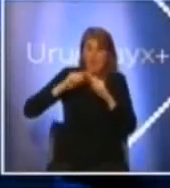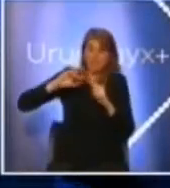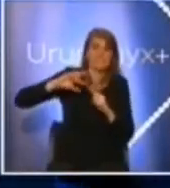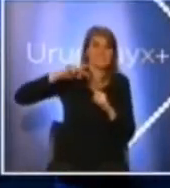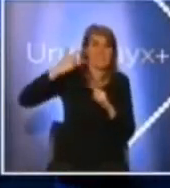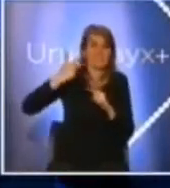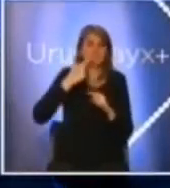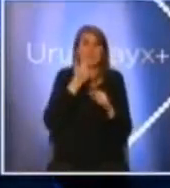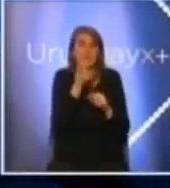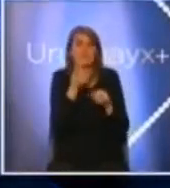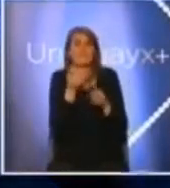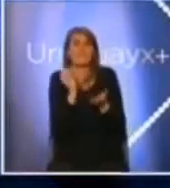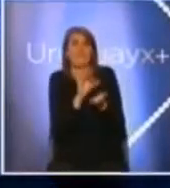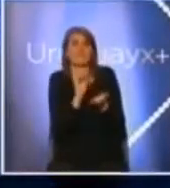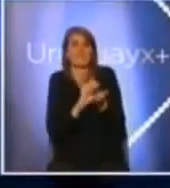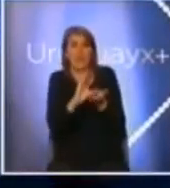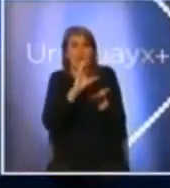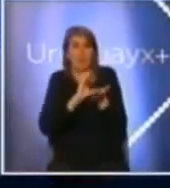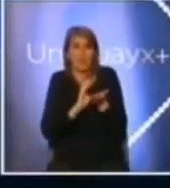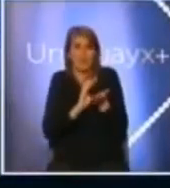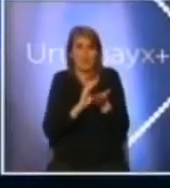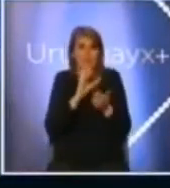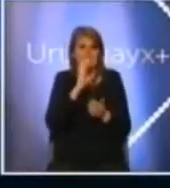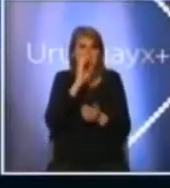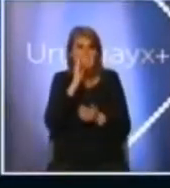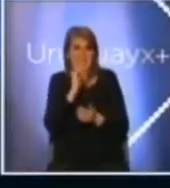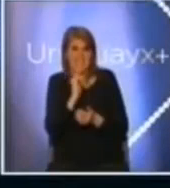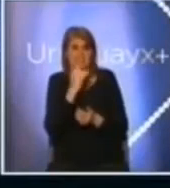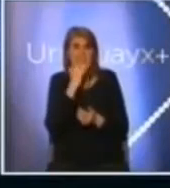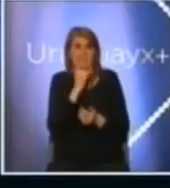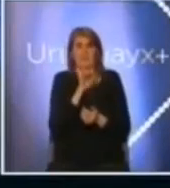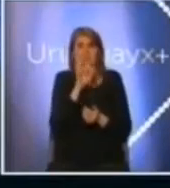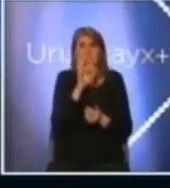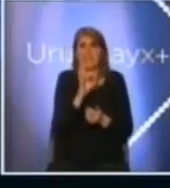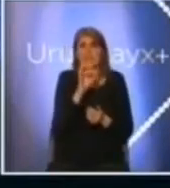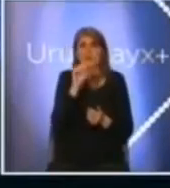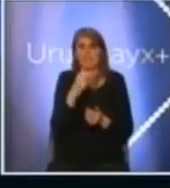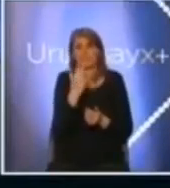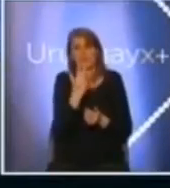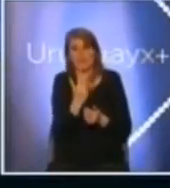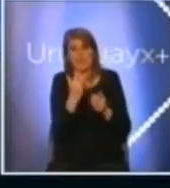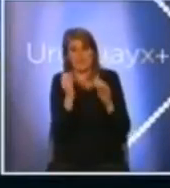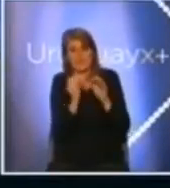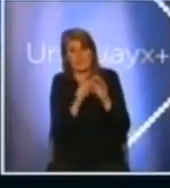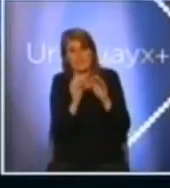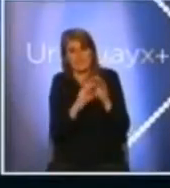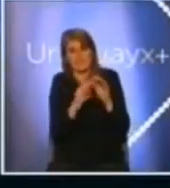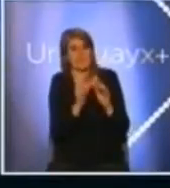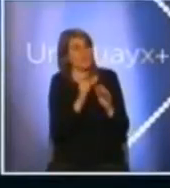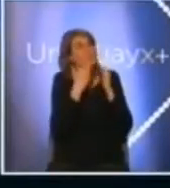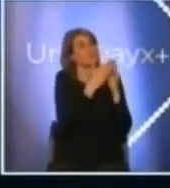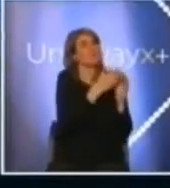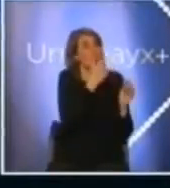en CTI, pasando del 0.3 al 1% de Producto Bruto Interno. Lo consulté con Danilo, me